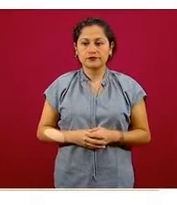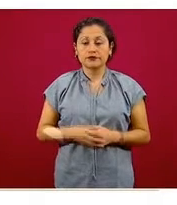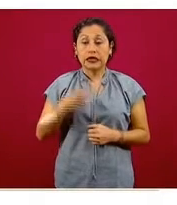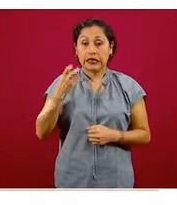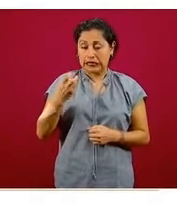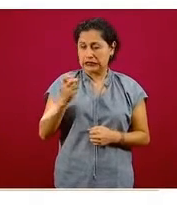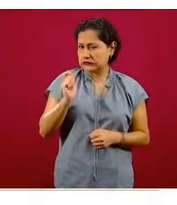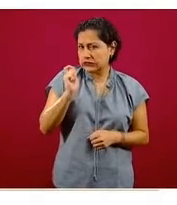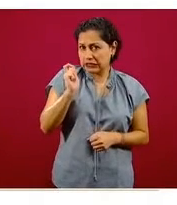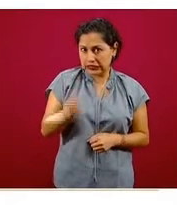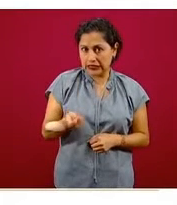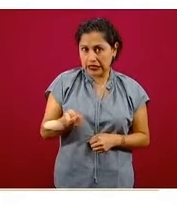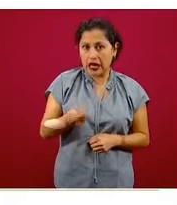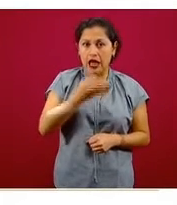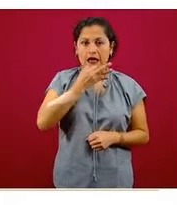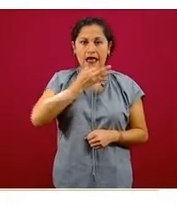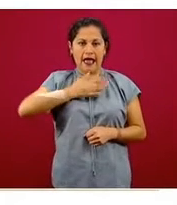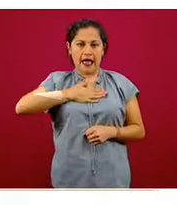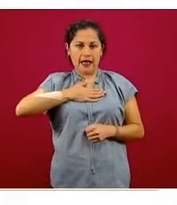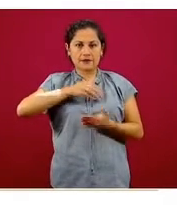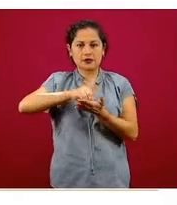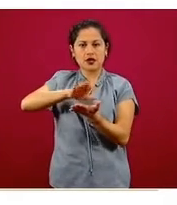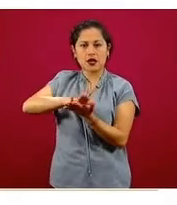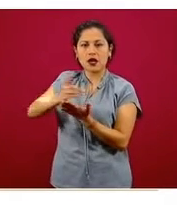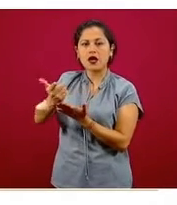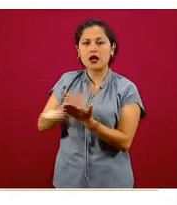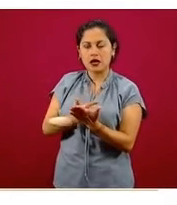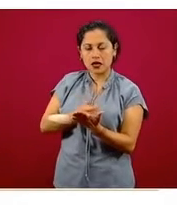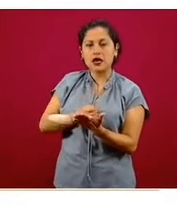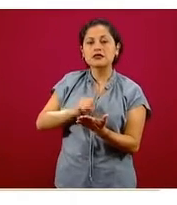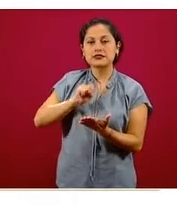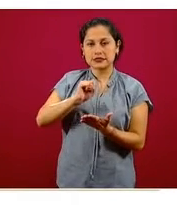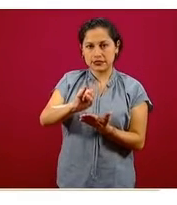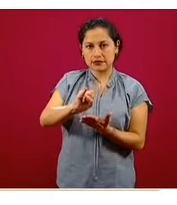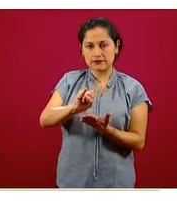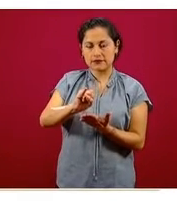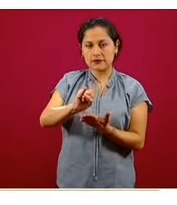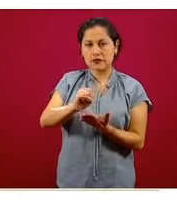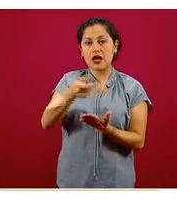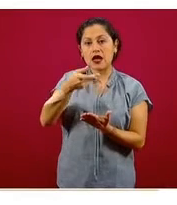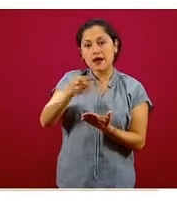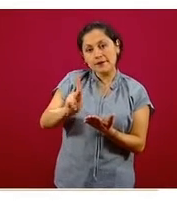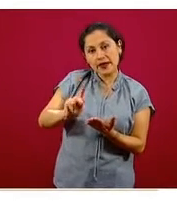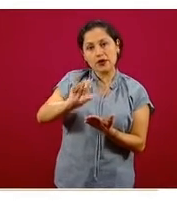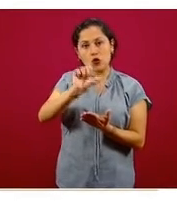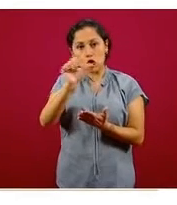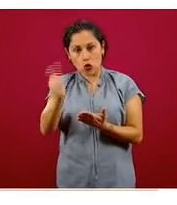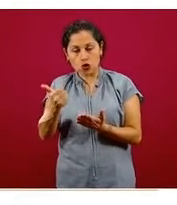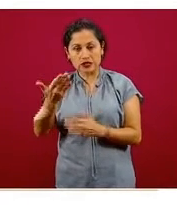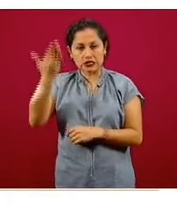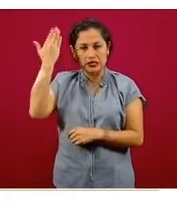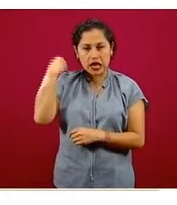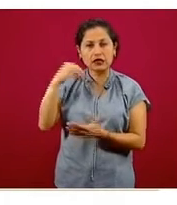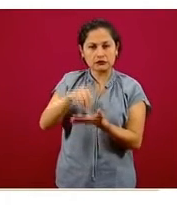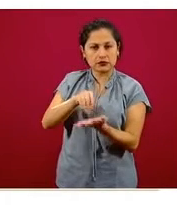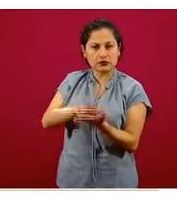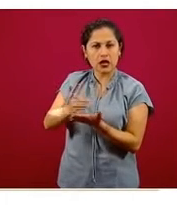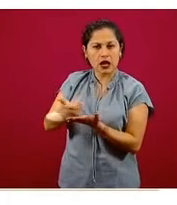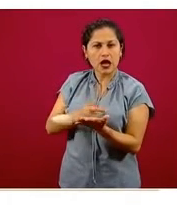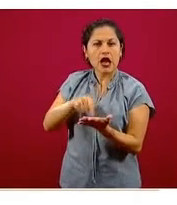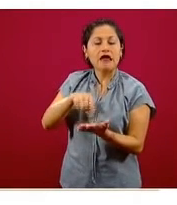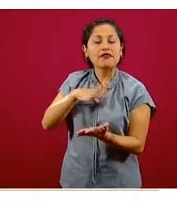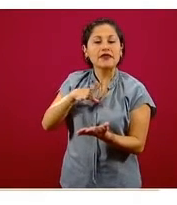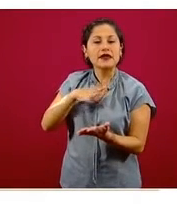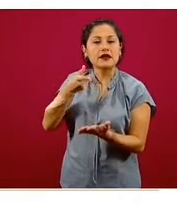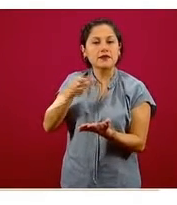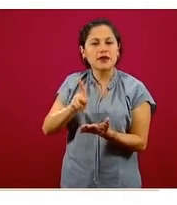son notificadas, otras que son defunciones que ya estaban notificadas como sospechosas y